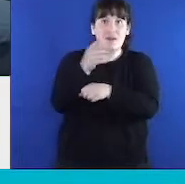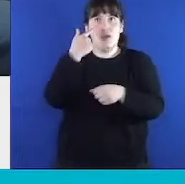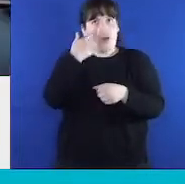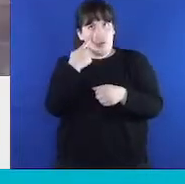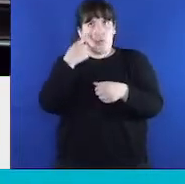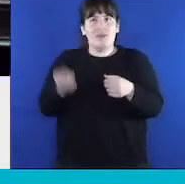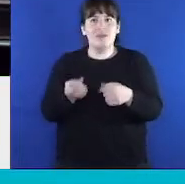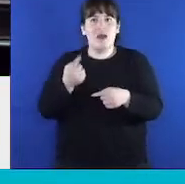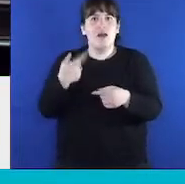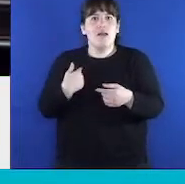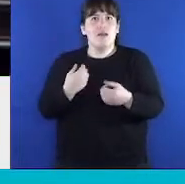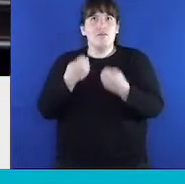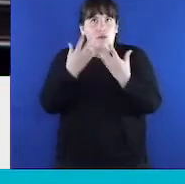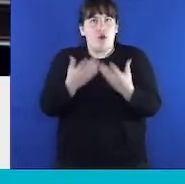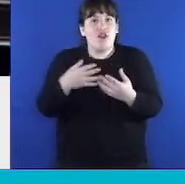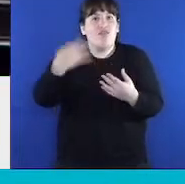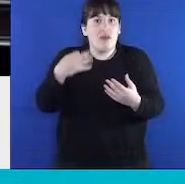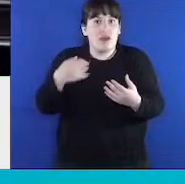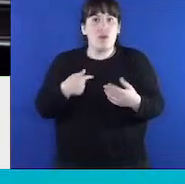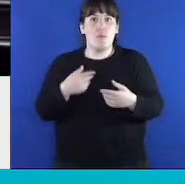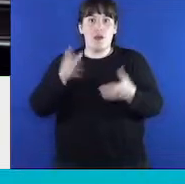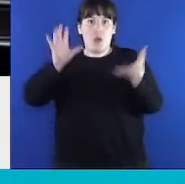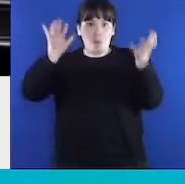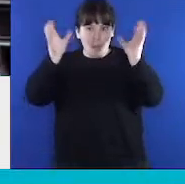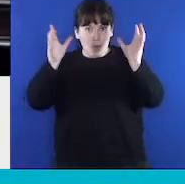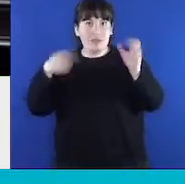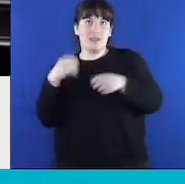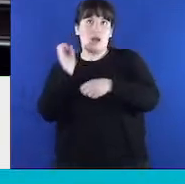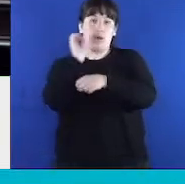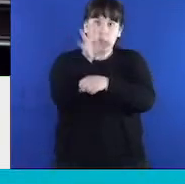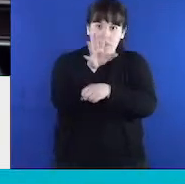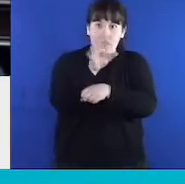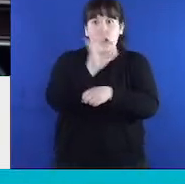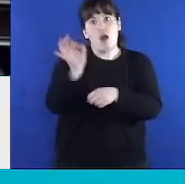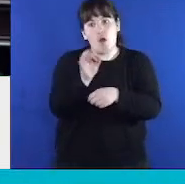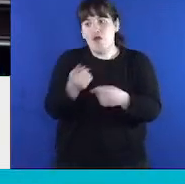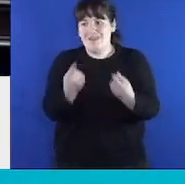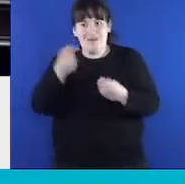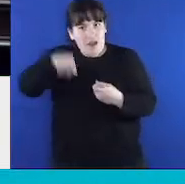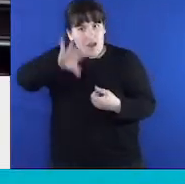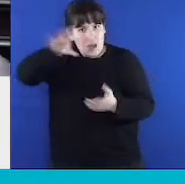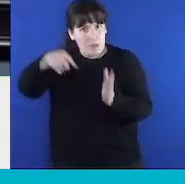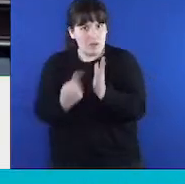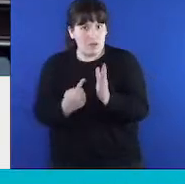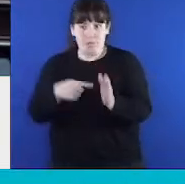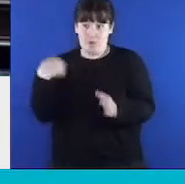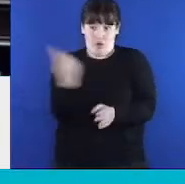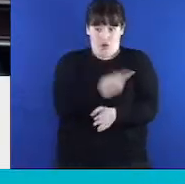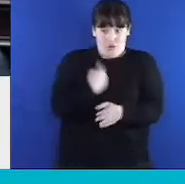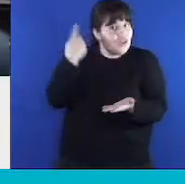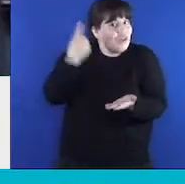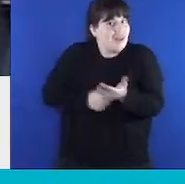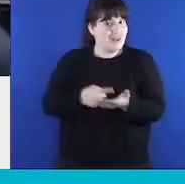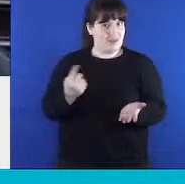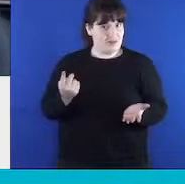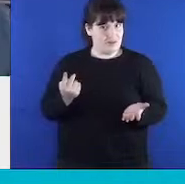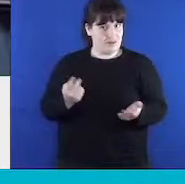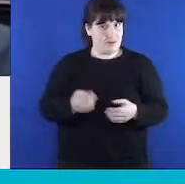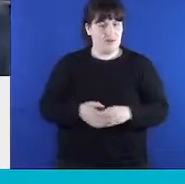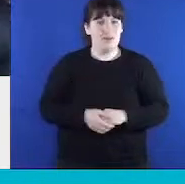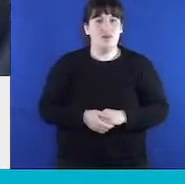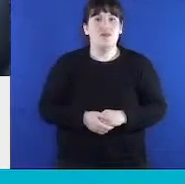donar ambulancia o a quedársela para la provincia de Buenos Aires y prestar servicio en la provincia. Pero lo tenemos que decidir los legisladores. Entonces, presidente, para